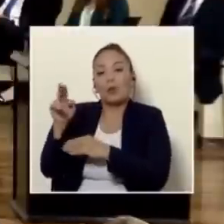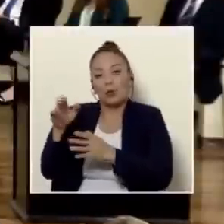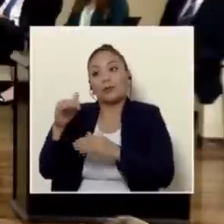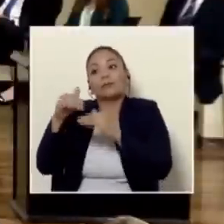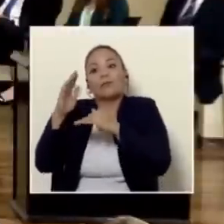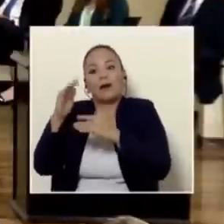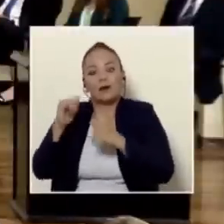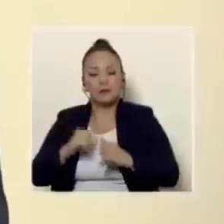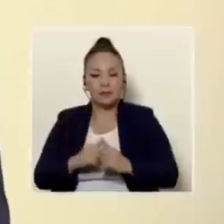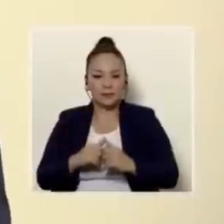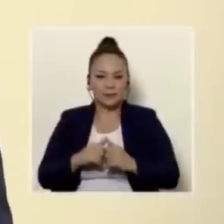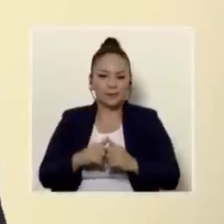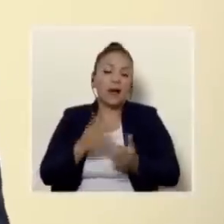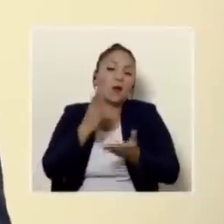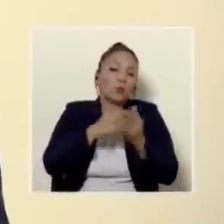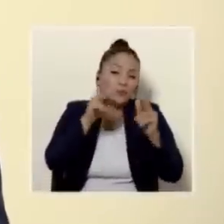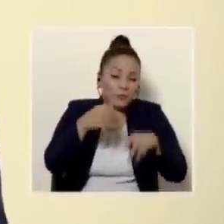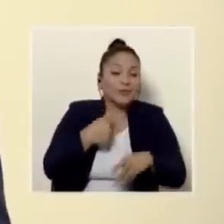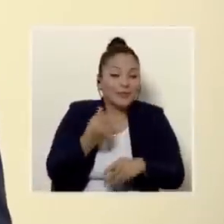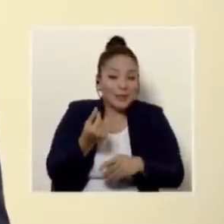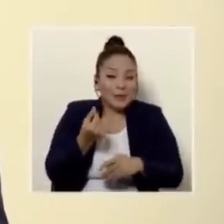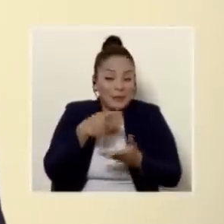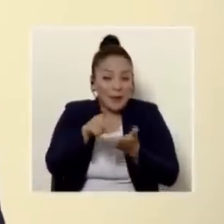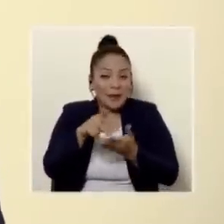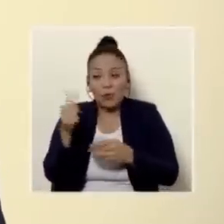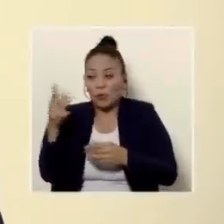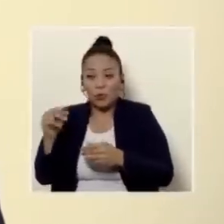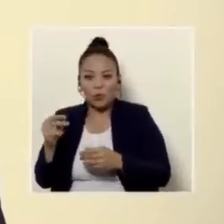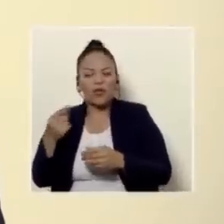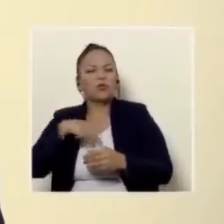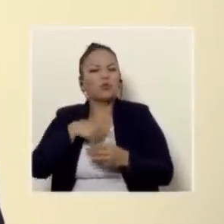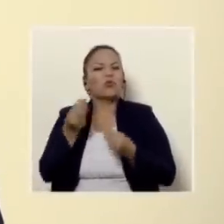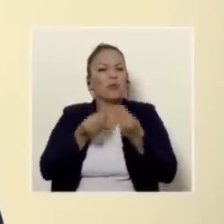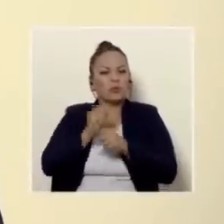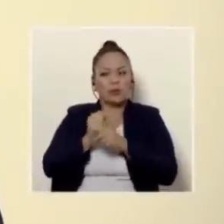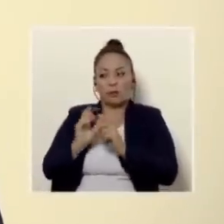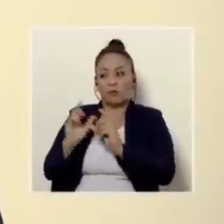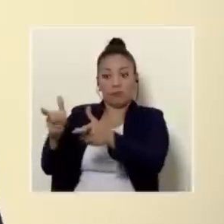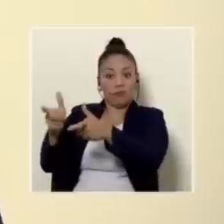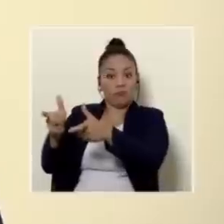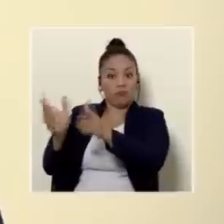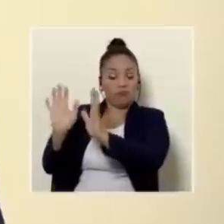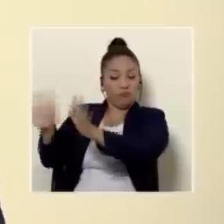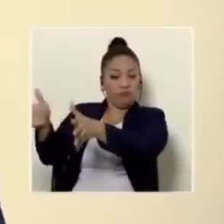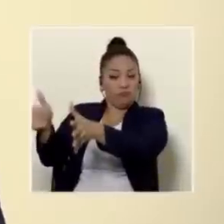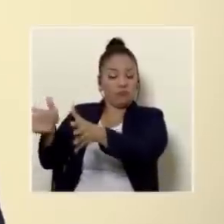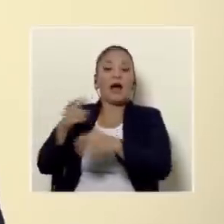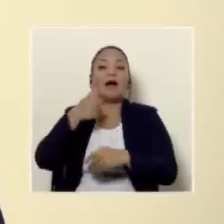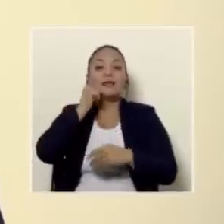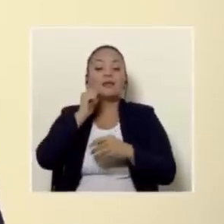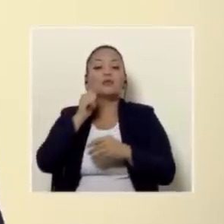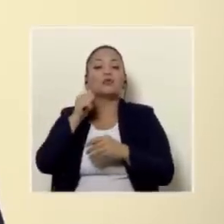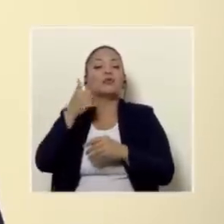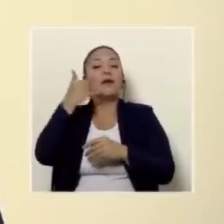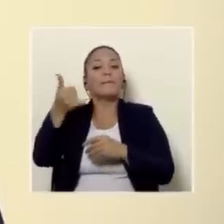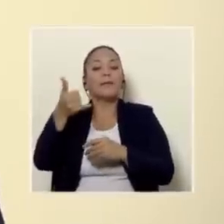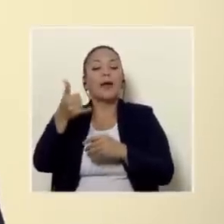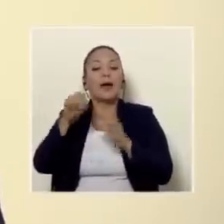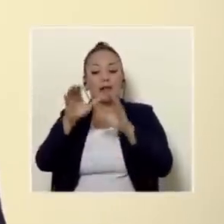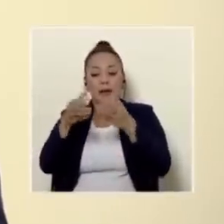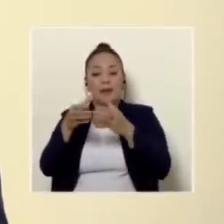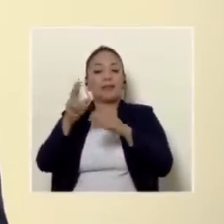bueno, todavía más. Otros no lo tienen. ¿Y que los vamos a dejar botados ahí? Yo ayer llamé a Canatrans, la Cámara Nacional